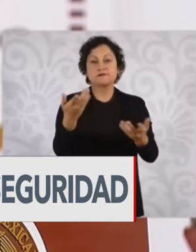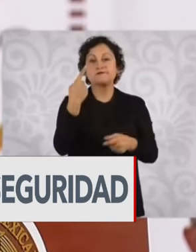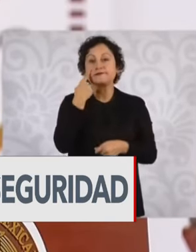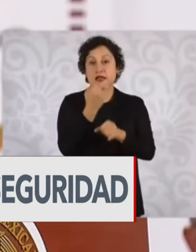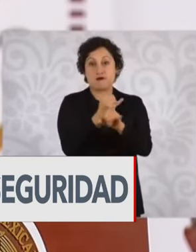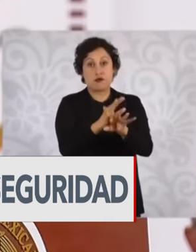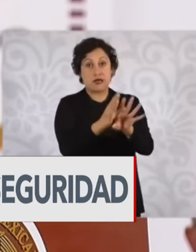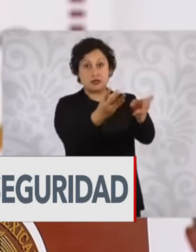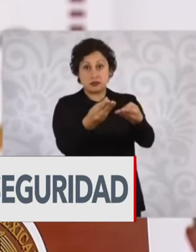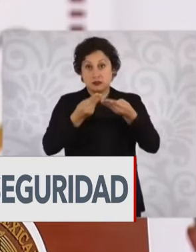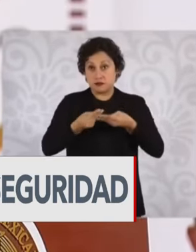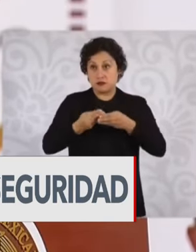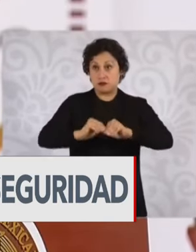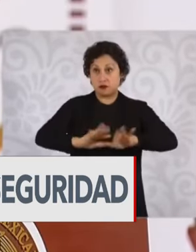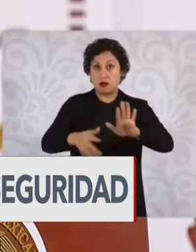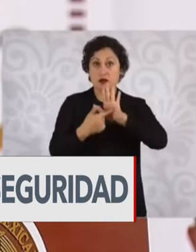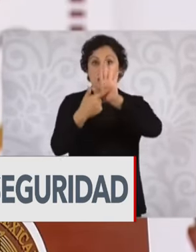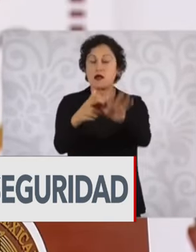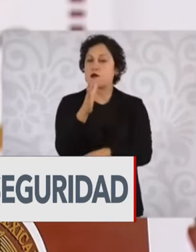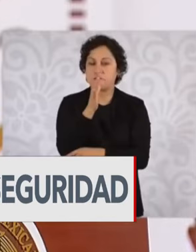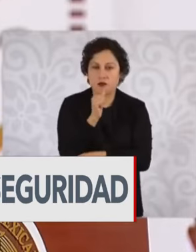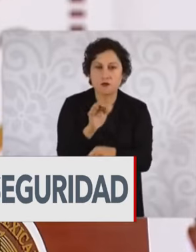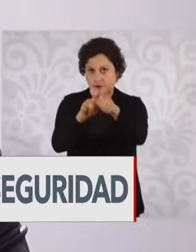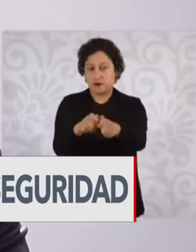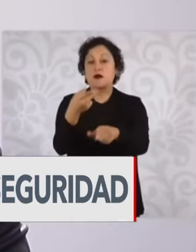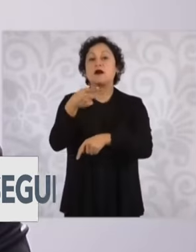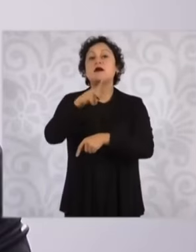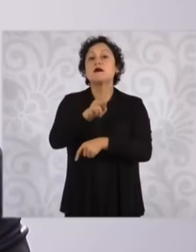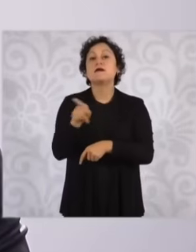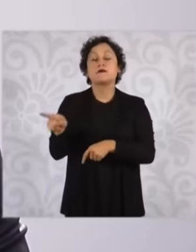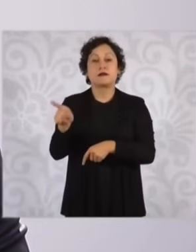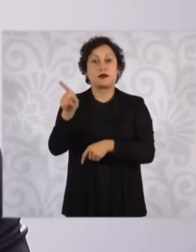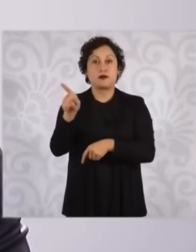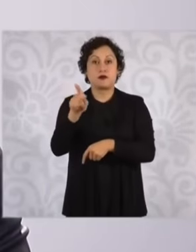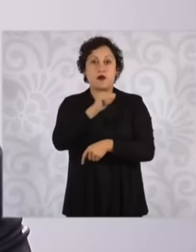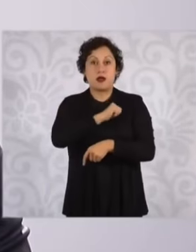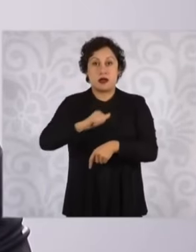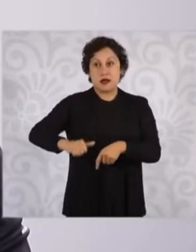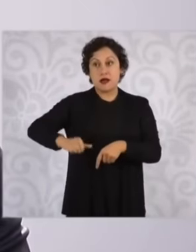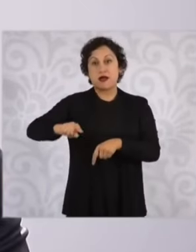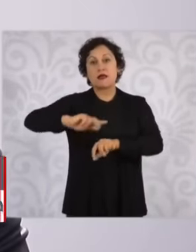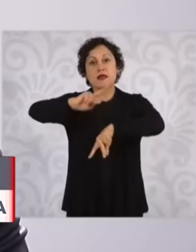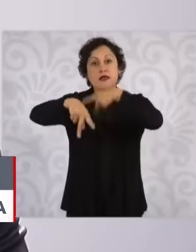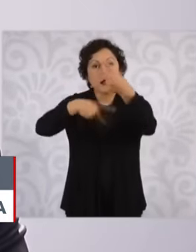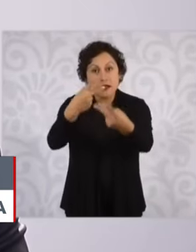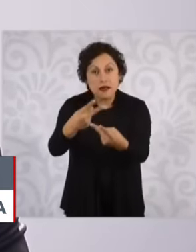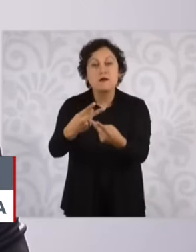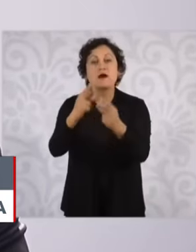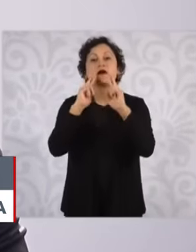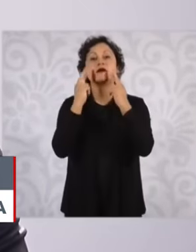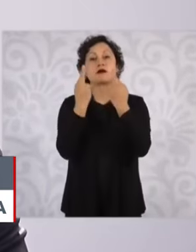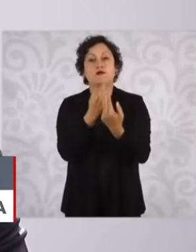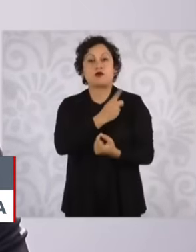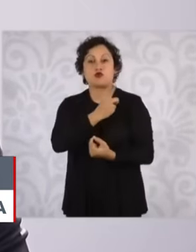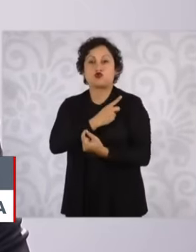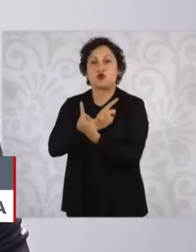Chilpancingo, Guerrero, cuyo cuerpo fue localizado decapitado el pasado 6 de octubre. Iba a acudir a Petaquillas a una reunión solo. Él